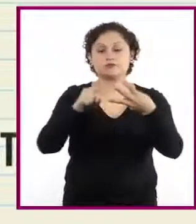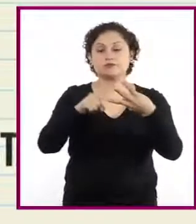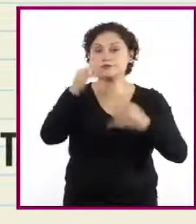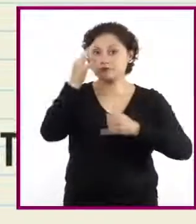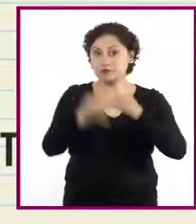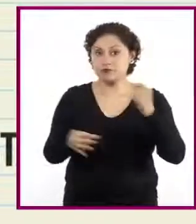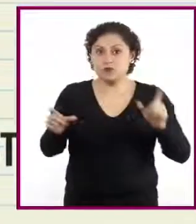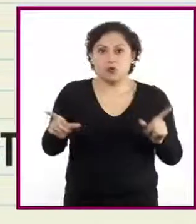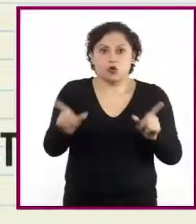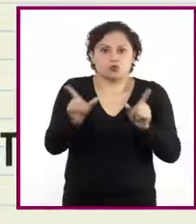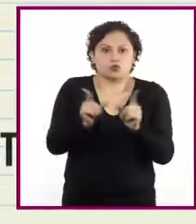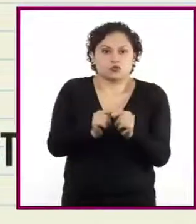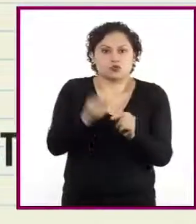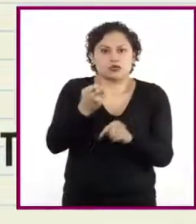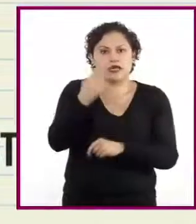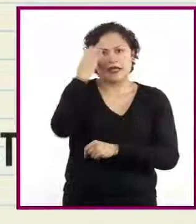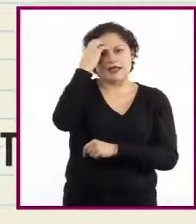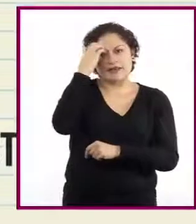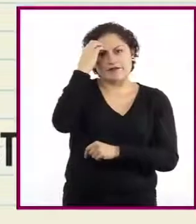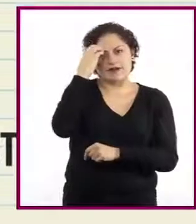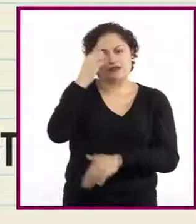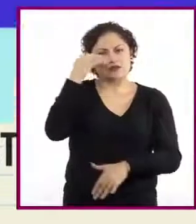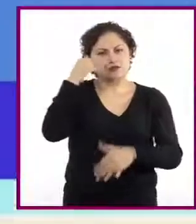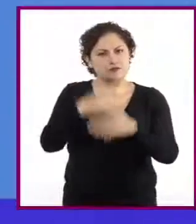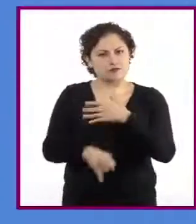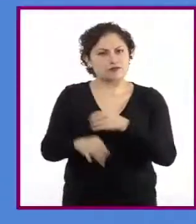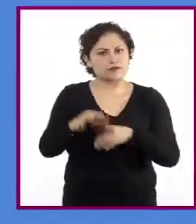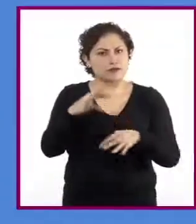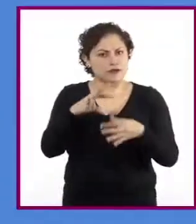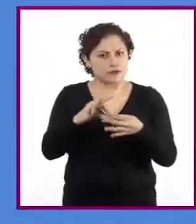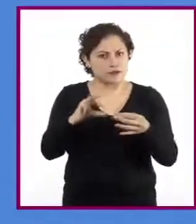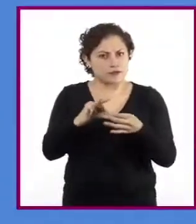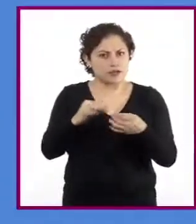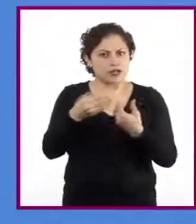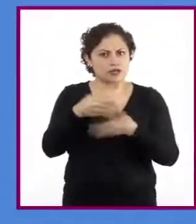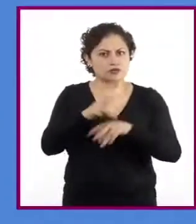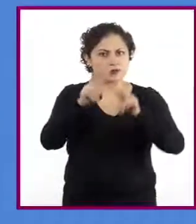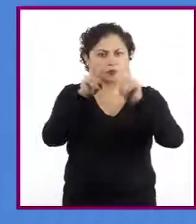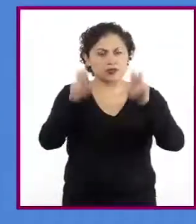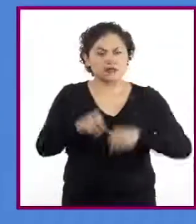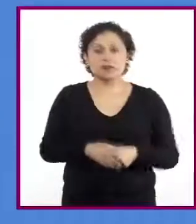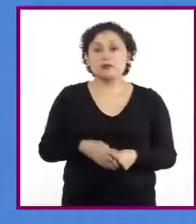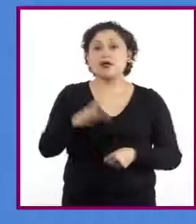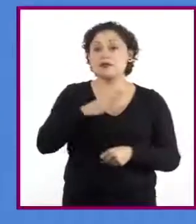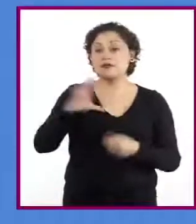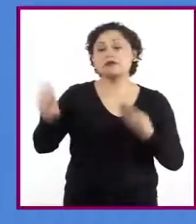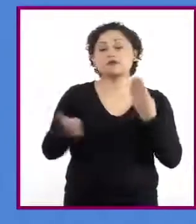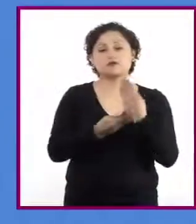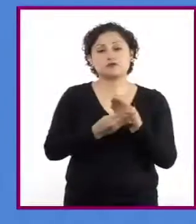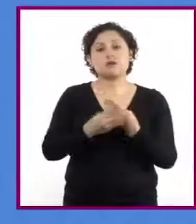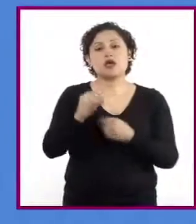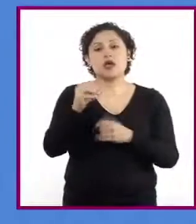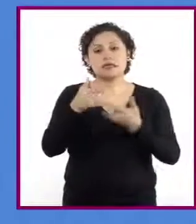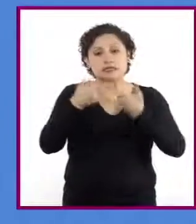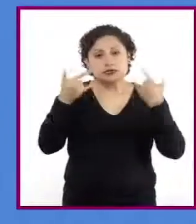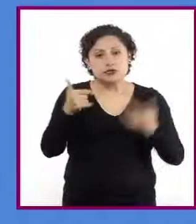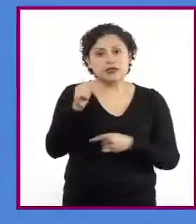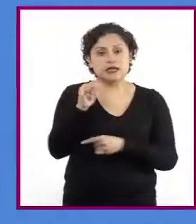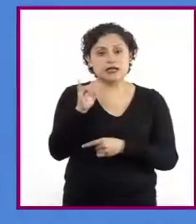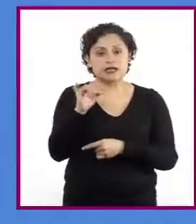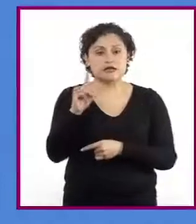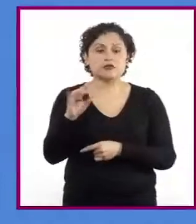una reflexión final o propuesta ante el tema. El ensayo también puede utilizar anécdotas, citas textuales o definiciones